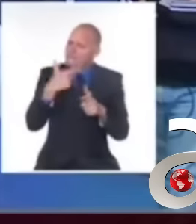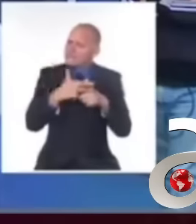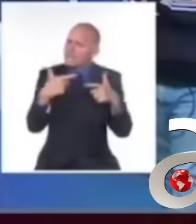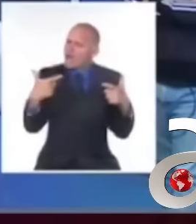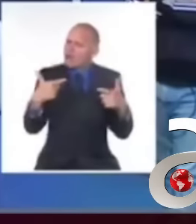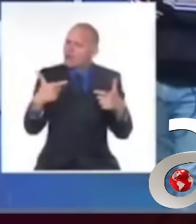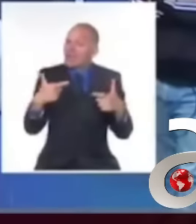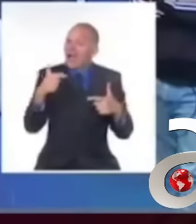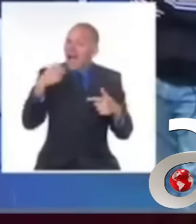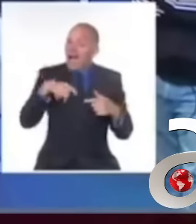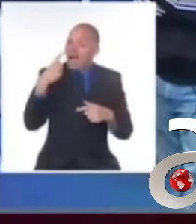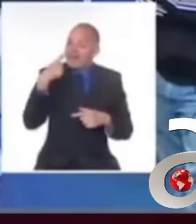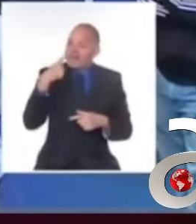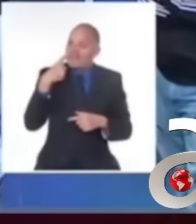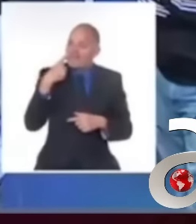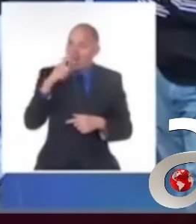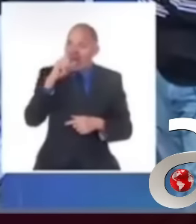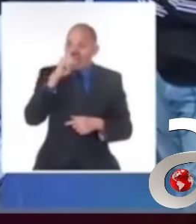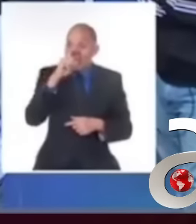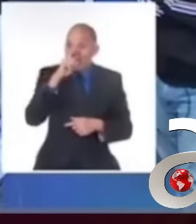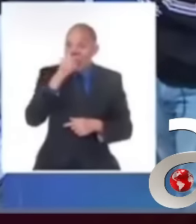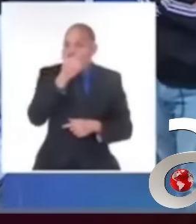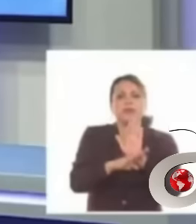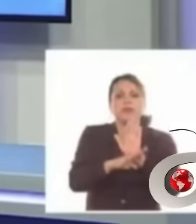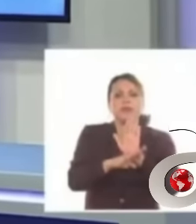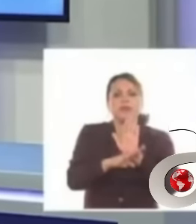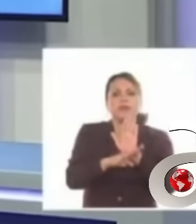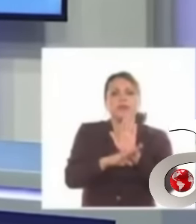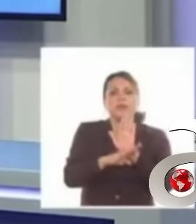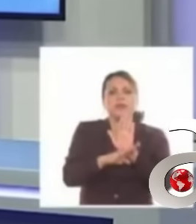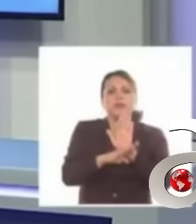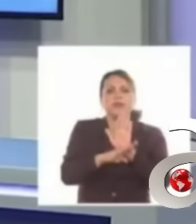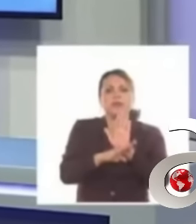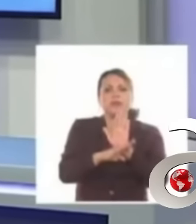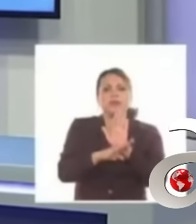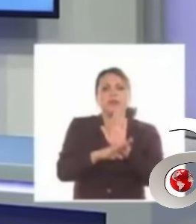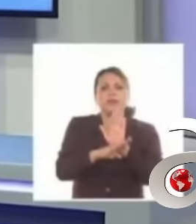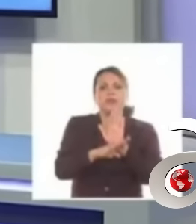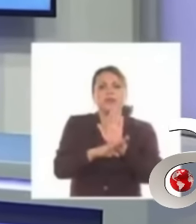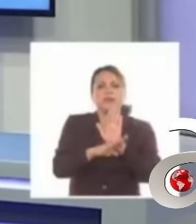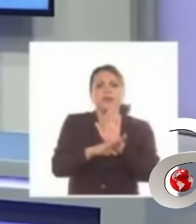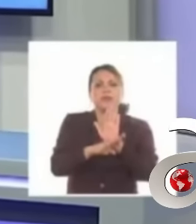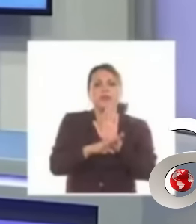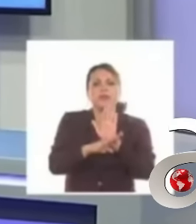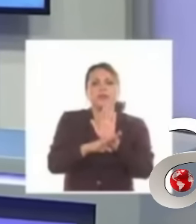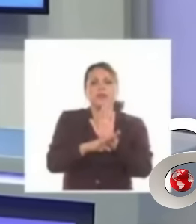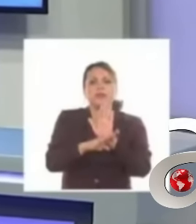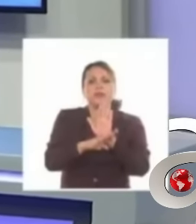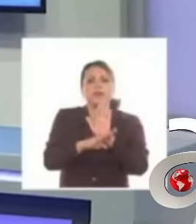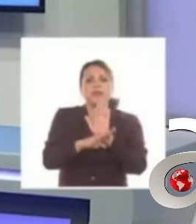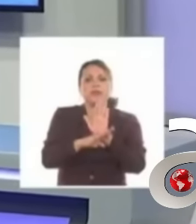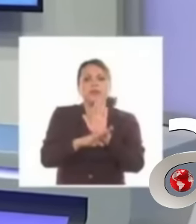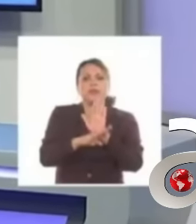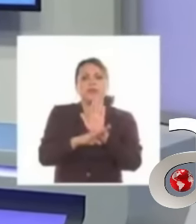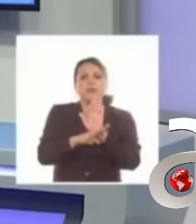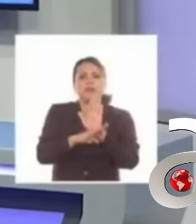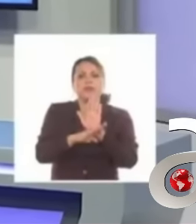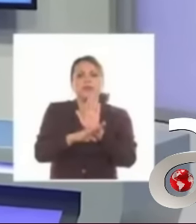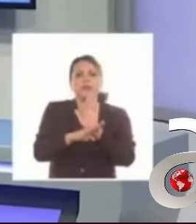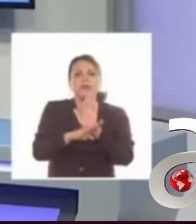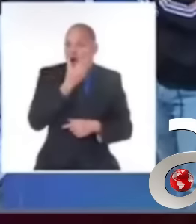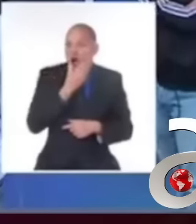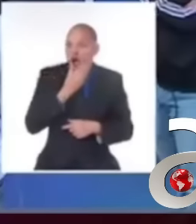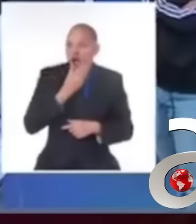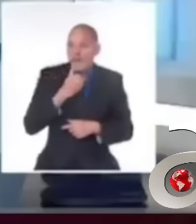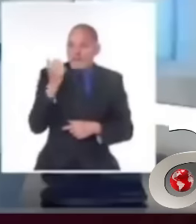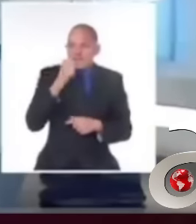que está ganando popularidad entre los adolescentes. Enfrentamos una amenaza muy seria por parte de los cubanos en el exterior que intentan